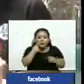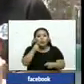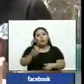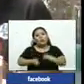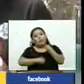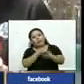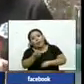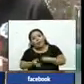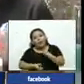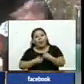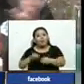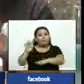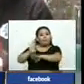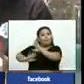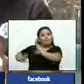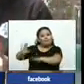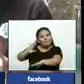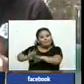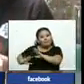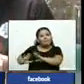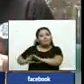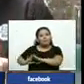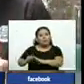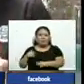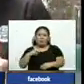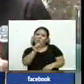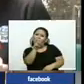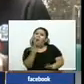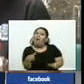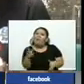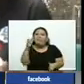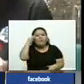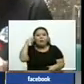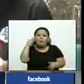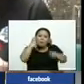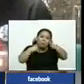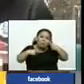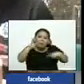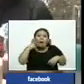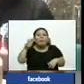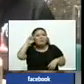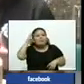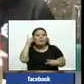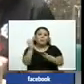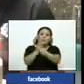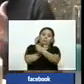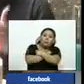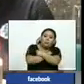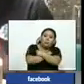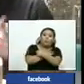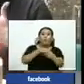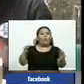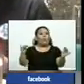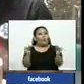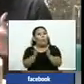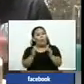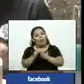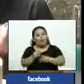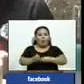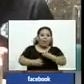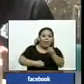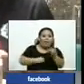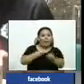contamos la leyenda. Entonces ellos vienen y dicen, ¿pero qué es la Llorona? ¿Qué es la Calabiusa? Entonces es como que le empezamos a